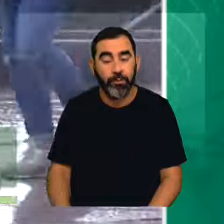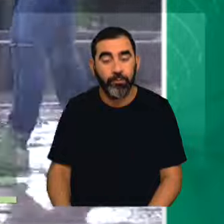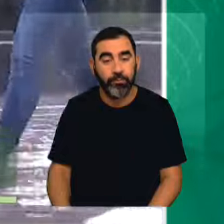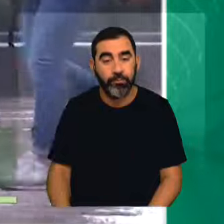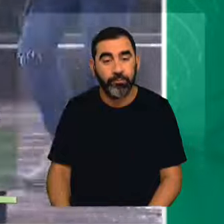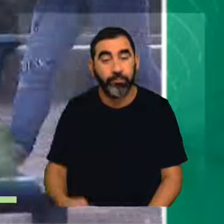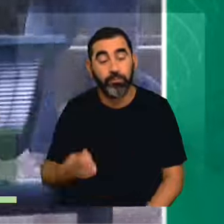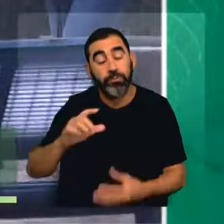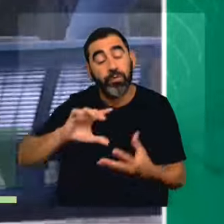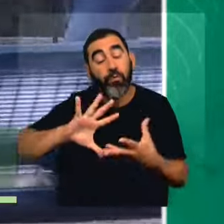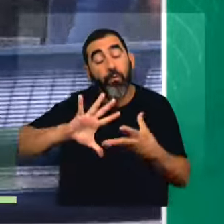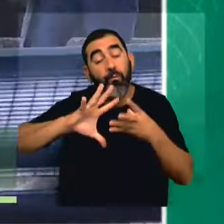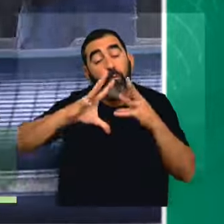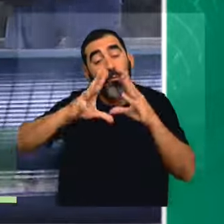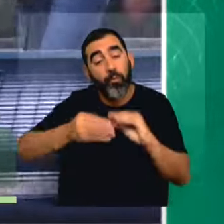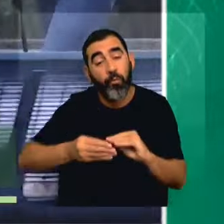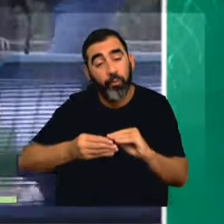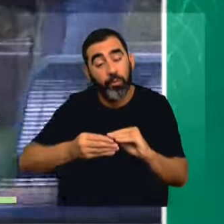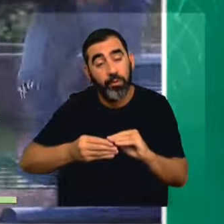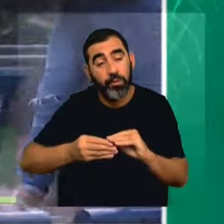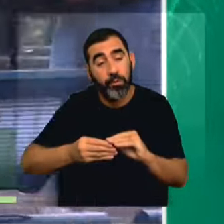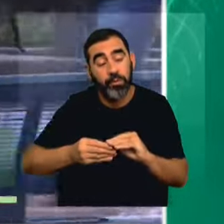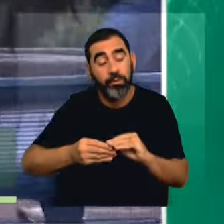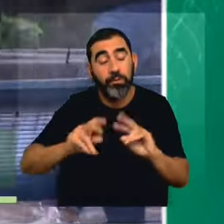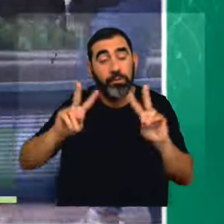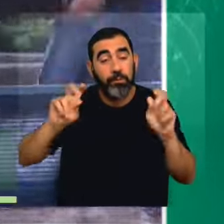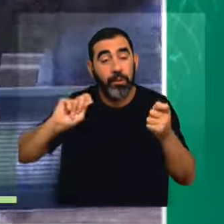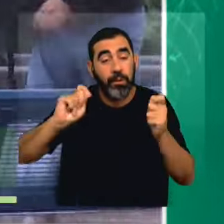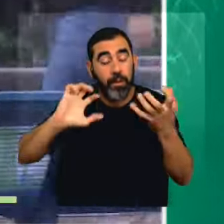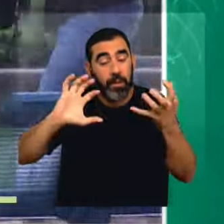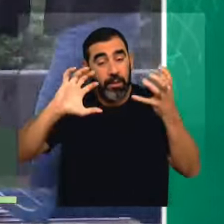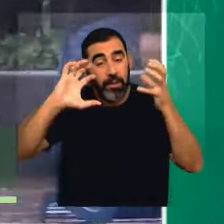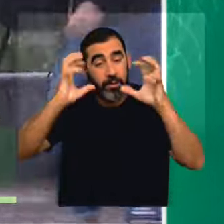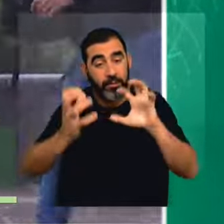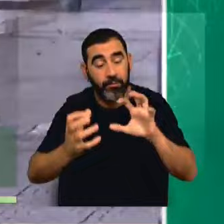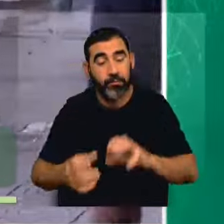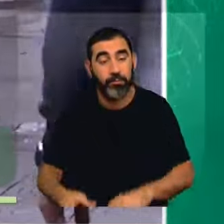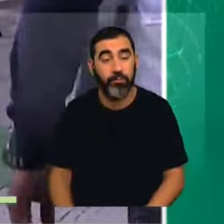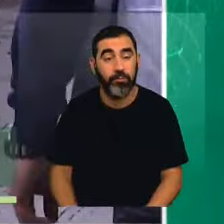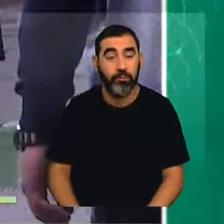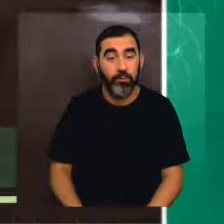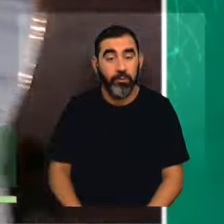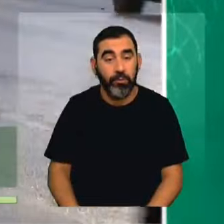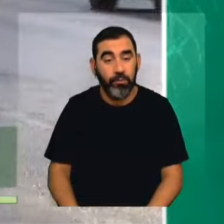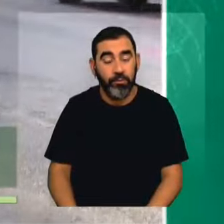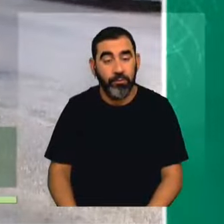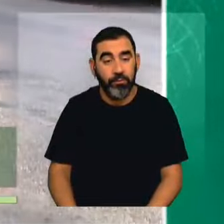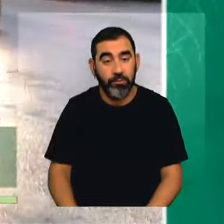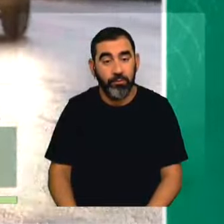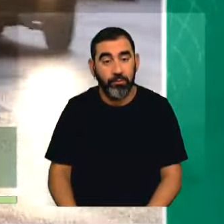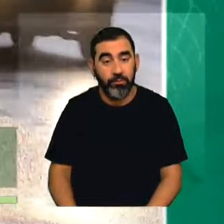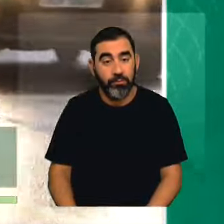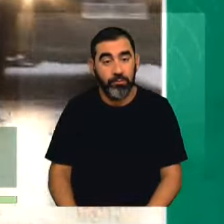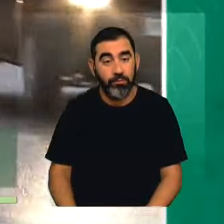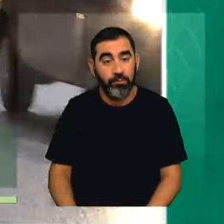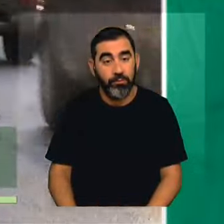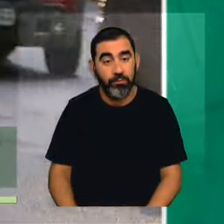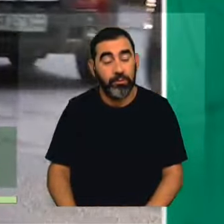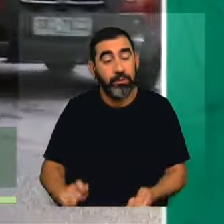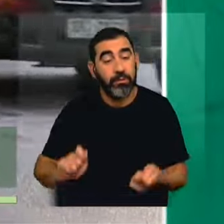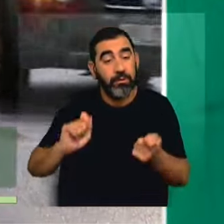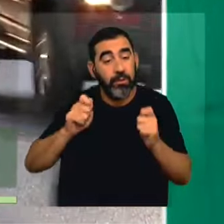de las formas que el cambio climático puede haber contribuido en este evento pero hay que hay que verlo pero podría haber contribuido es que el cambio climático